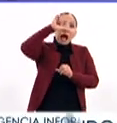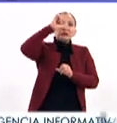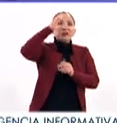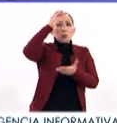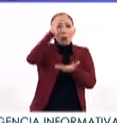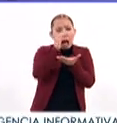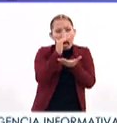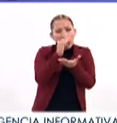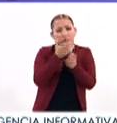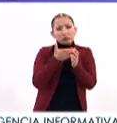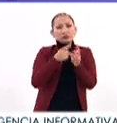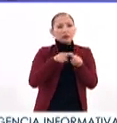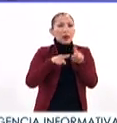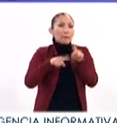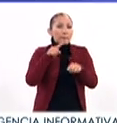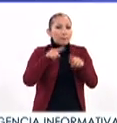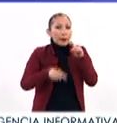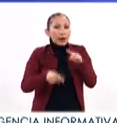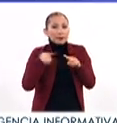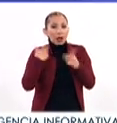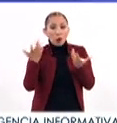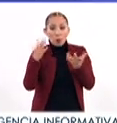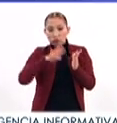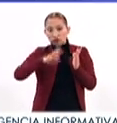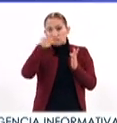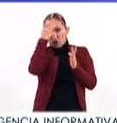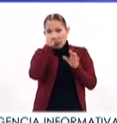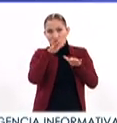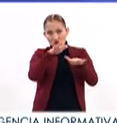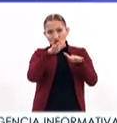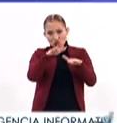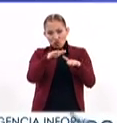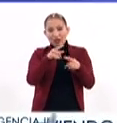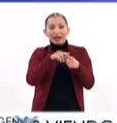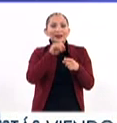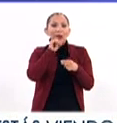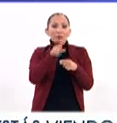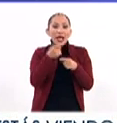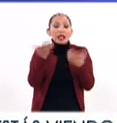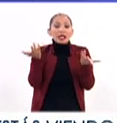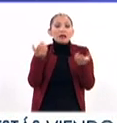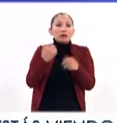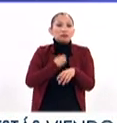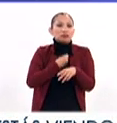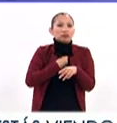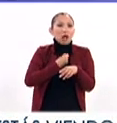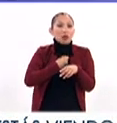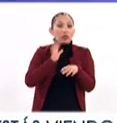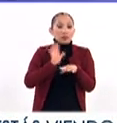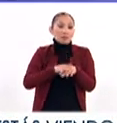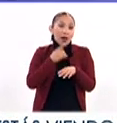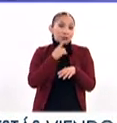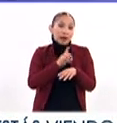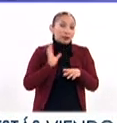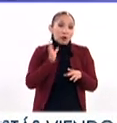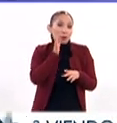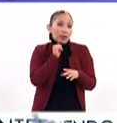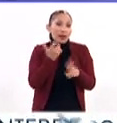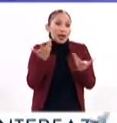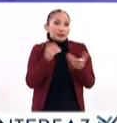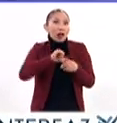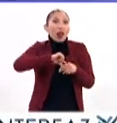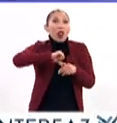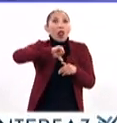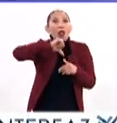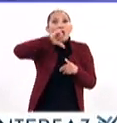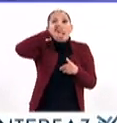gruesa en favor de la estética y son los factores que mandan. No puede uno hacer una